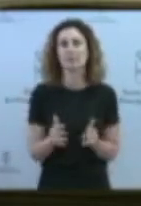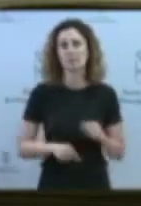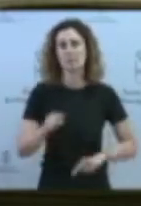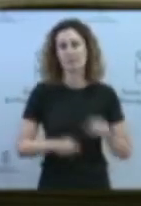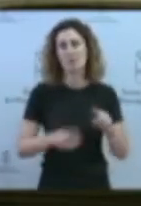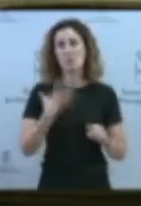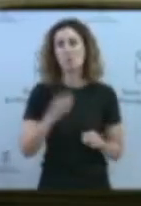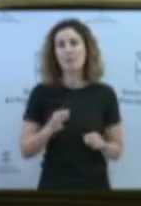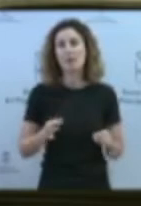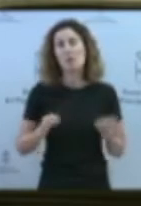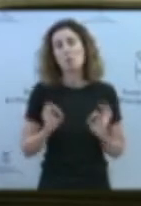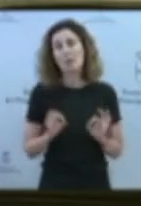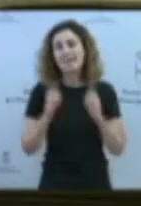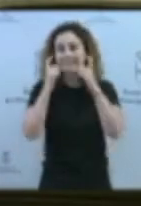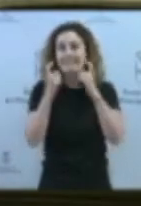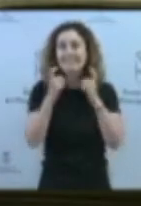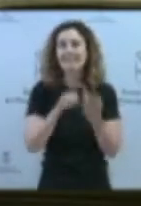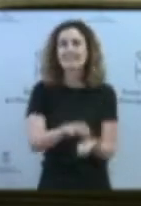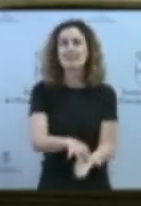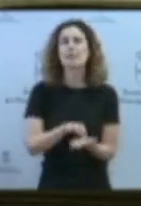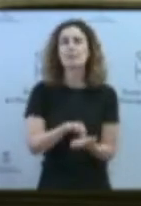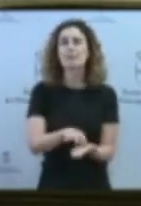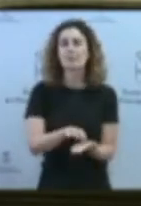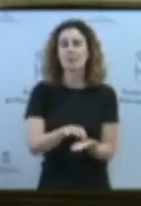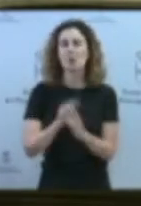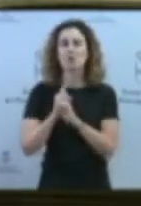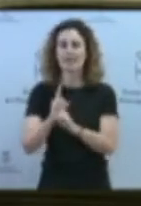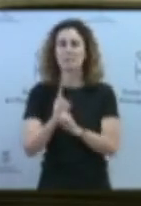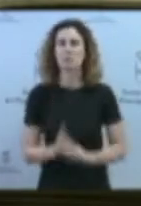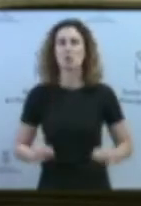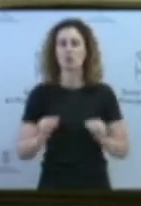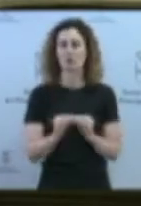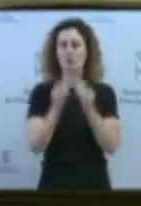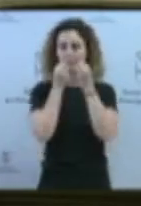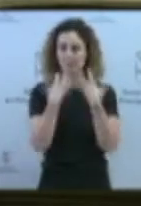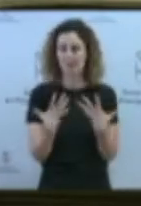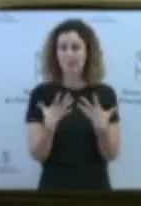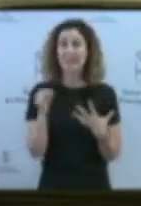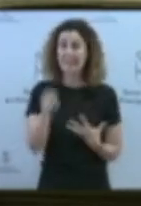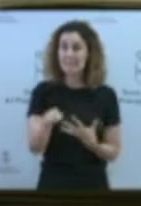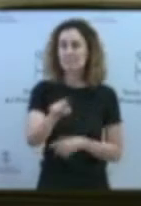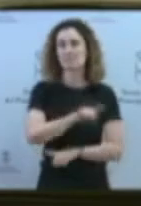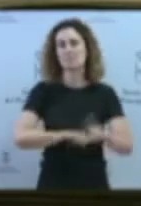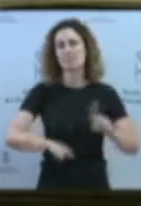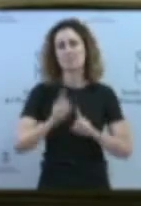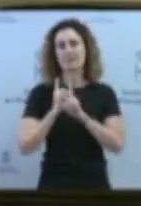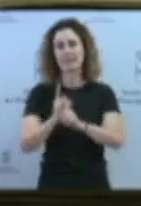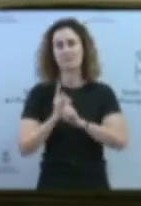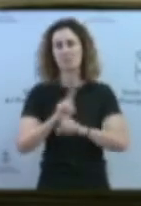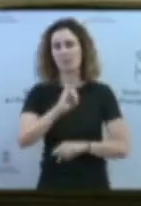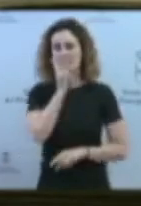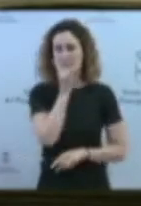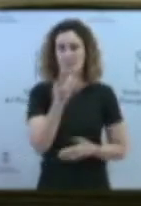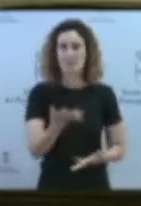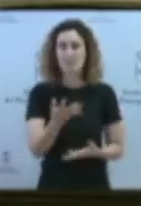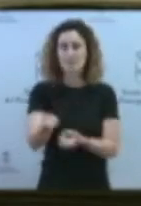servicio de transporte escolar. Ese es el problema, señora consejera. Y lo que le dicen las madres y los padres, el AMPA del